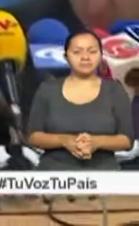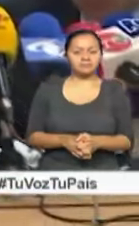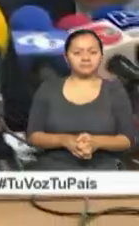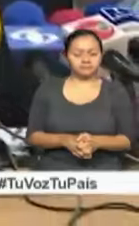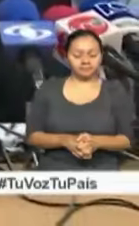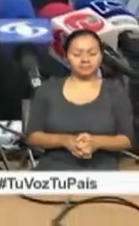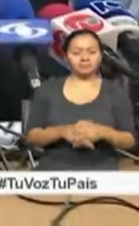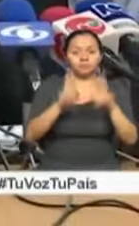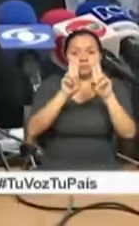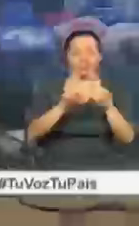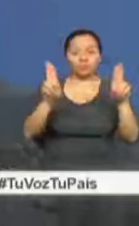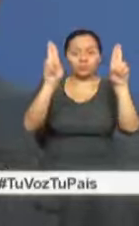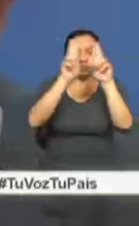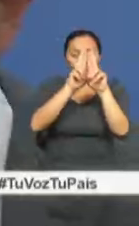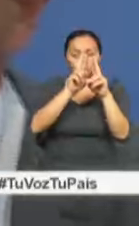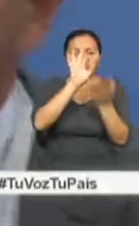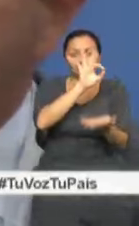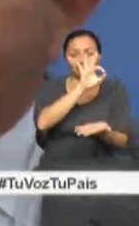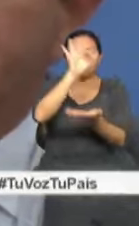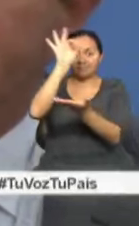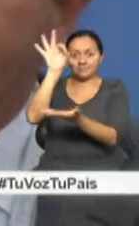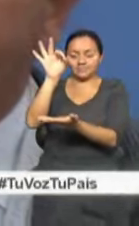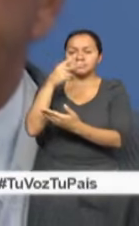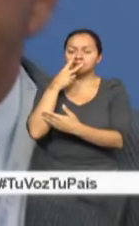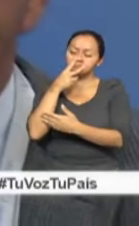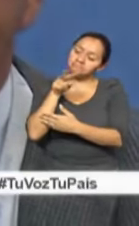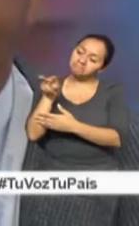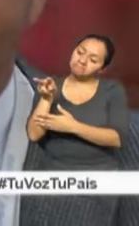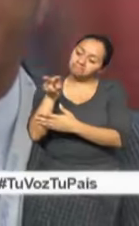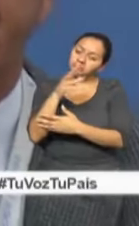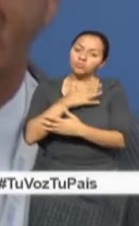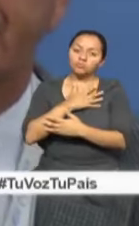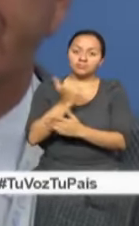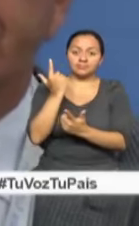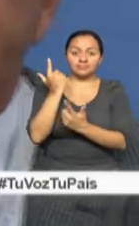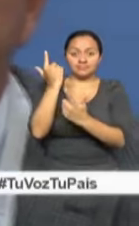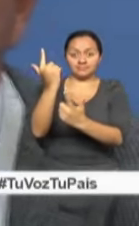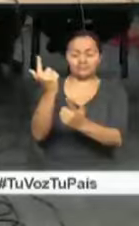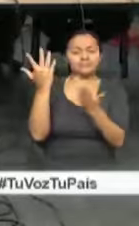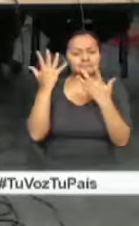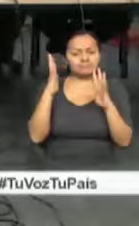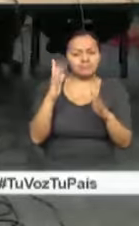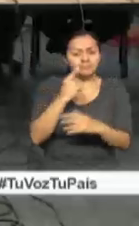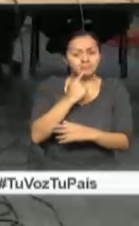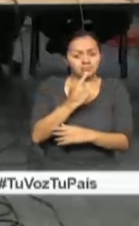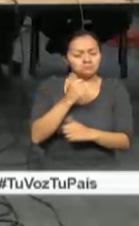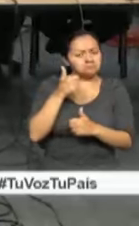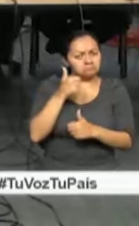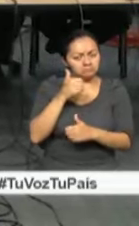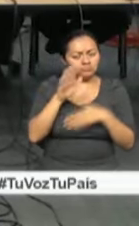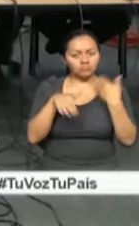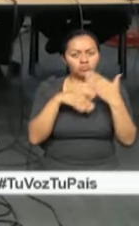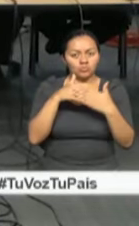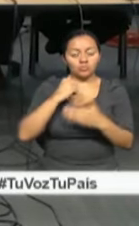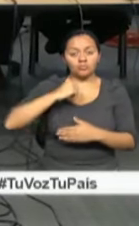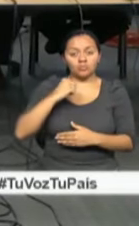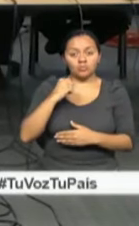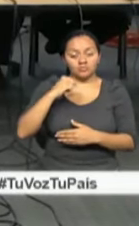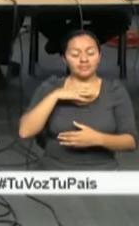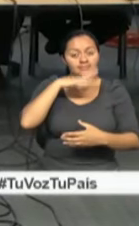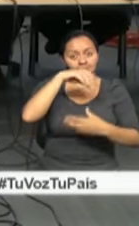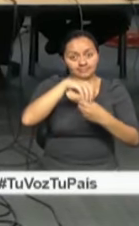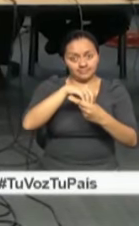Las Naciones Unidas pueden concretar el desarme de las FARC en las fechas pactadas, según lo informó el jueves en Bogotá la misión de la